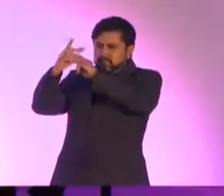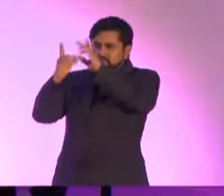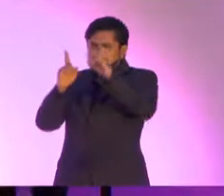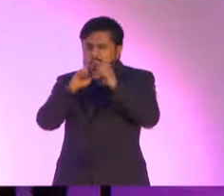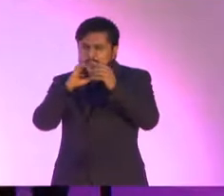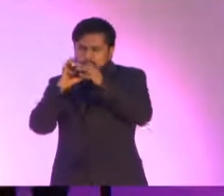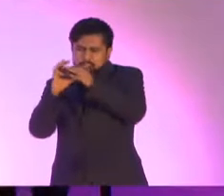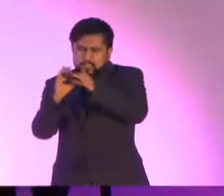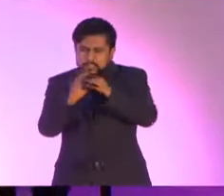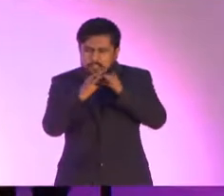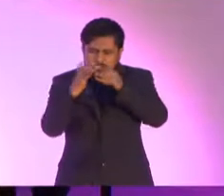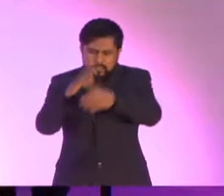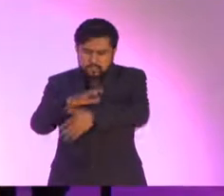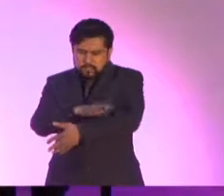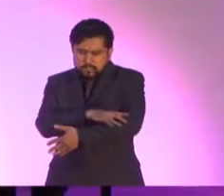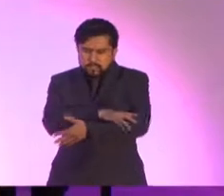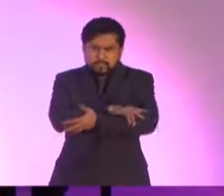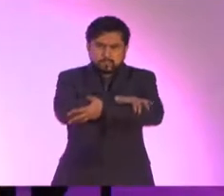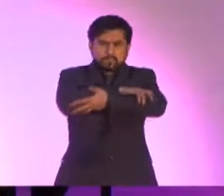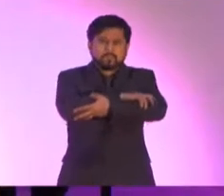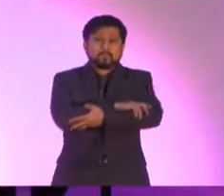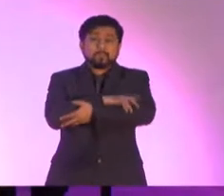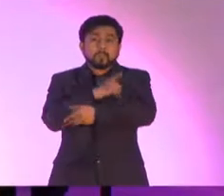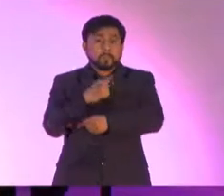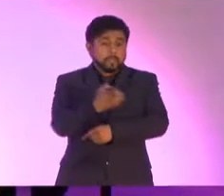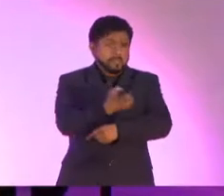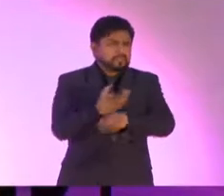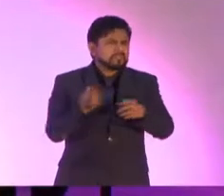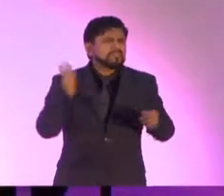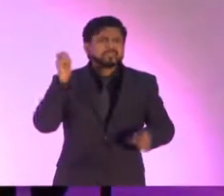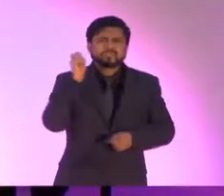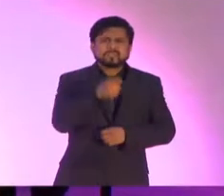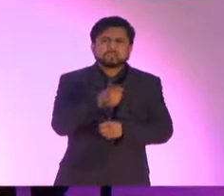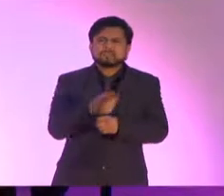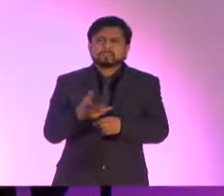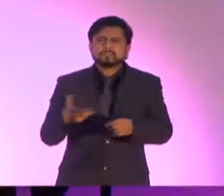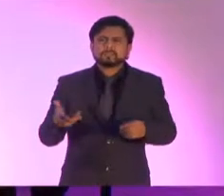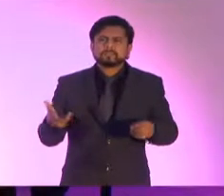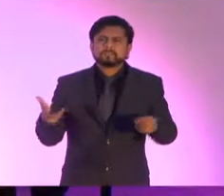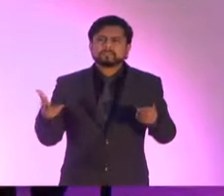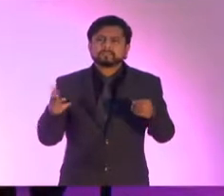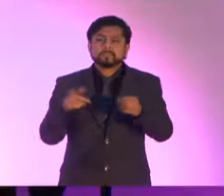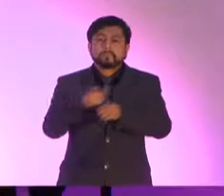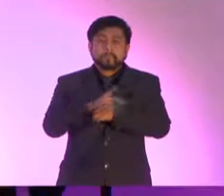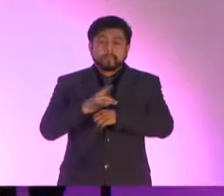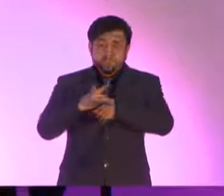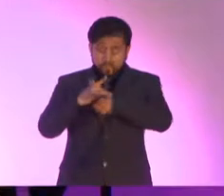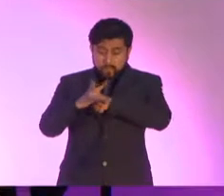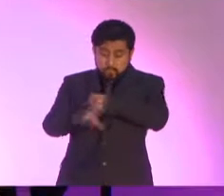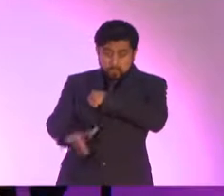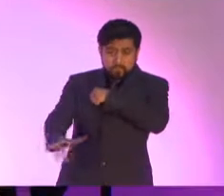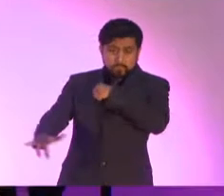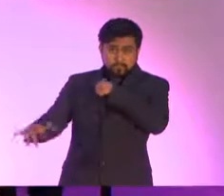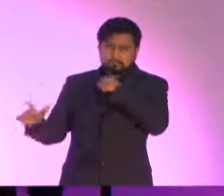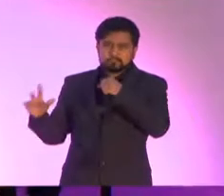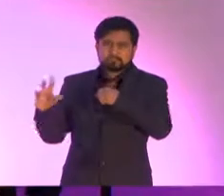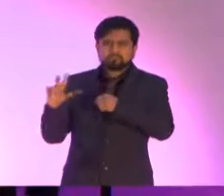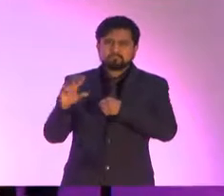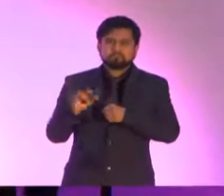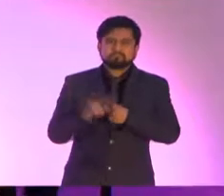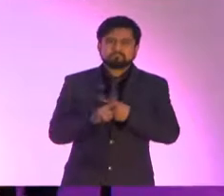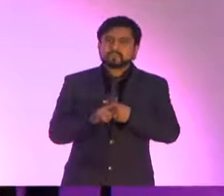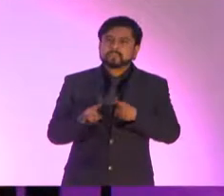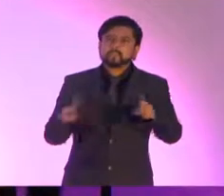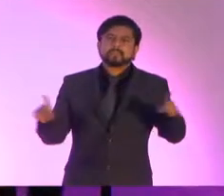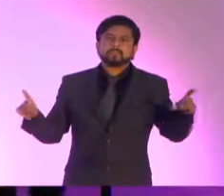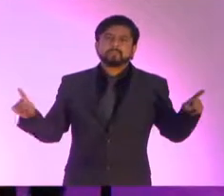abrazarnos. Y nada de esto tuvo que ver con desnudarnos